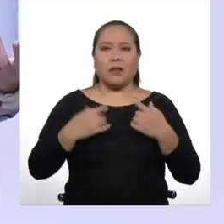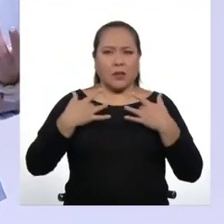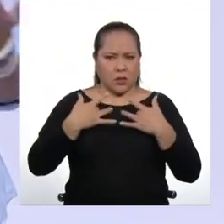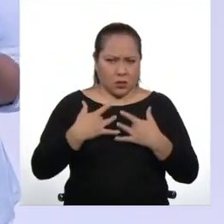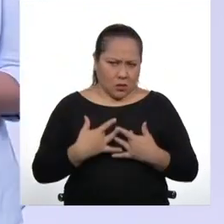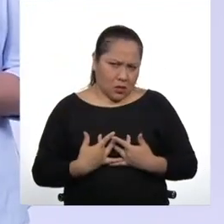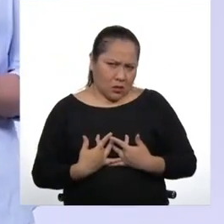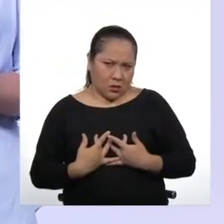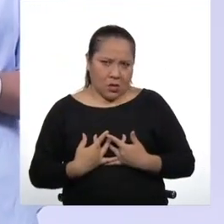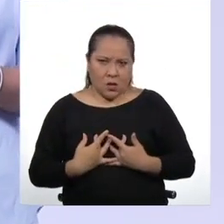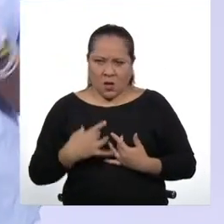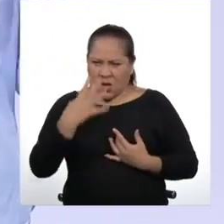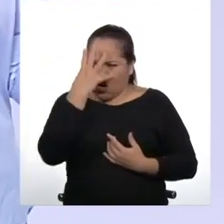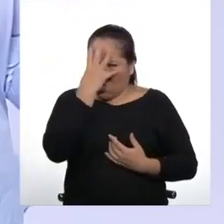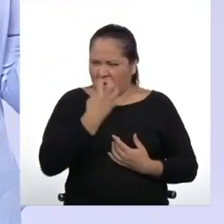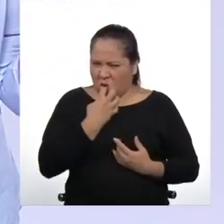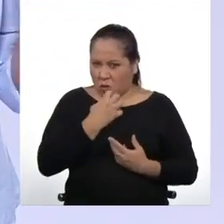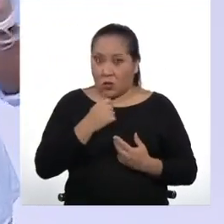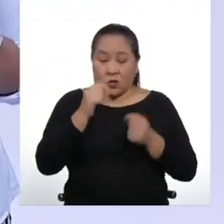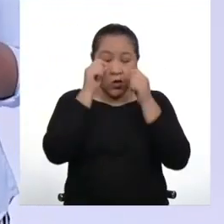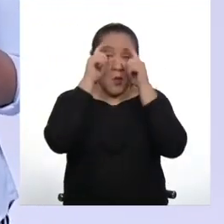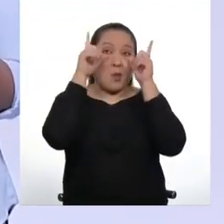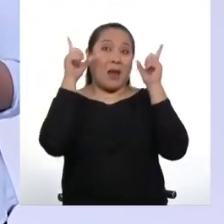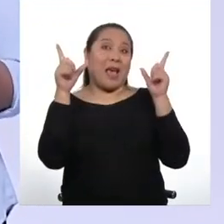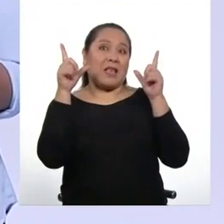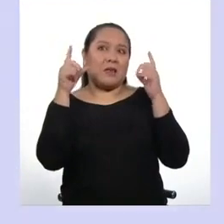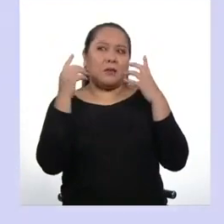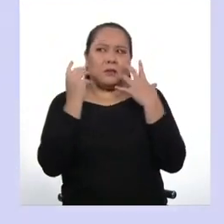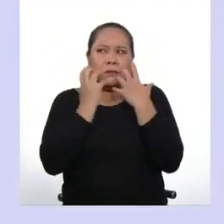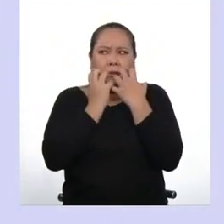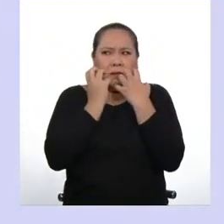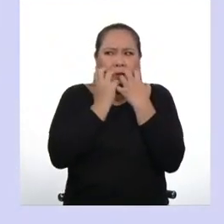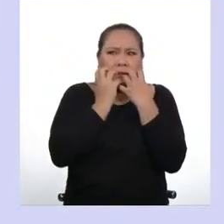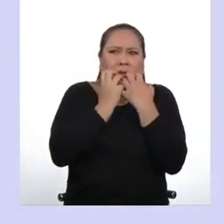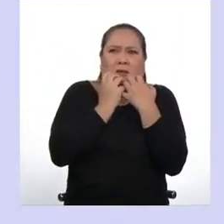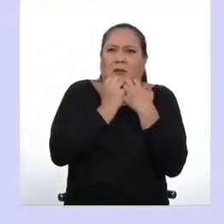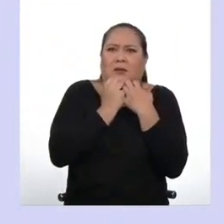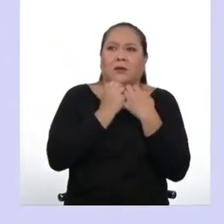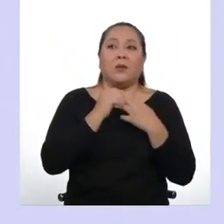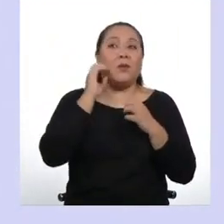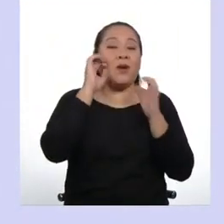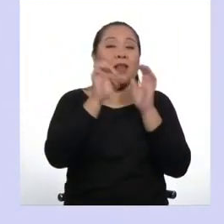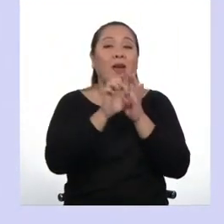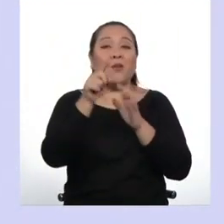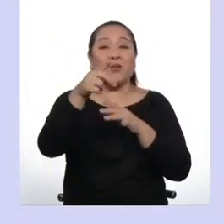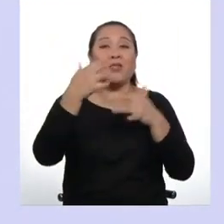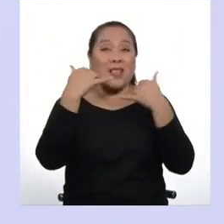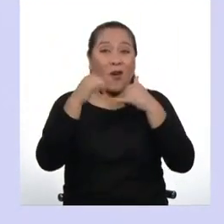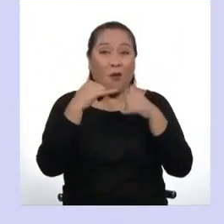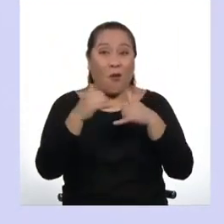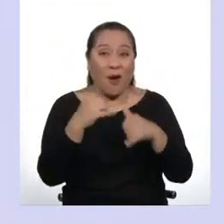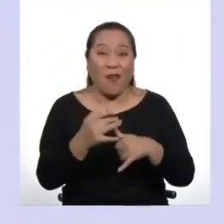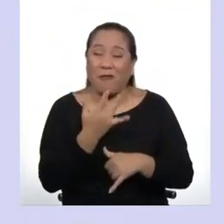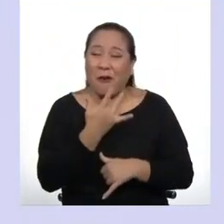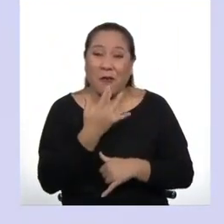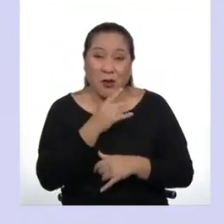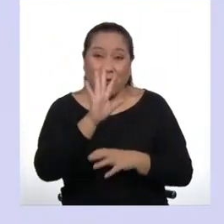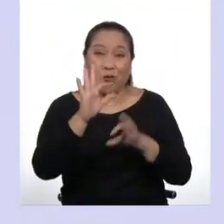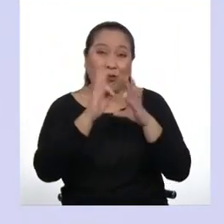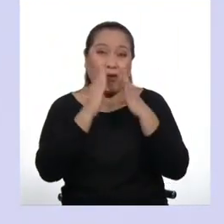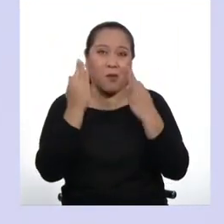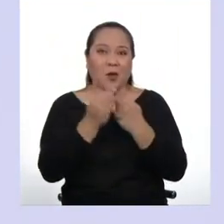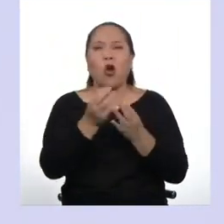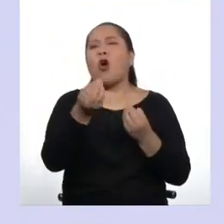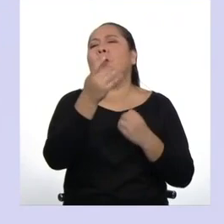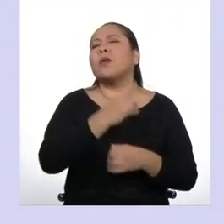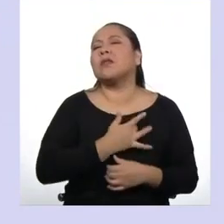tristeza, enfado, sorpresa o miedo. Por ejemplo, cuando estás jugando tu juego favorito con tus familiares, ¿cómo